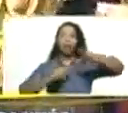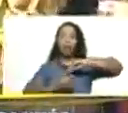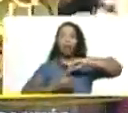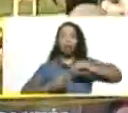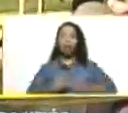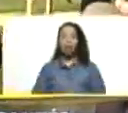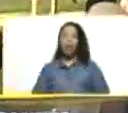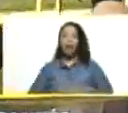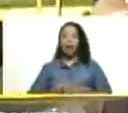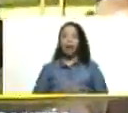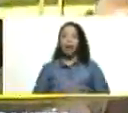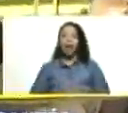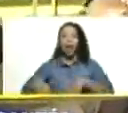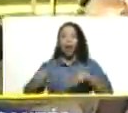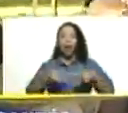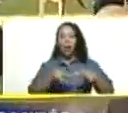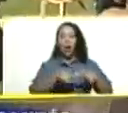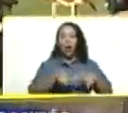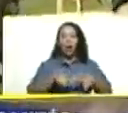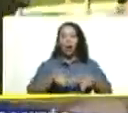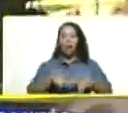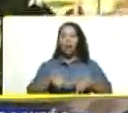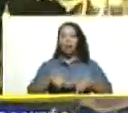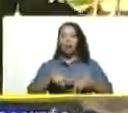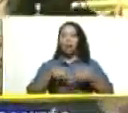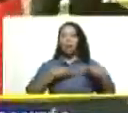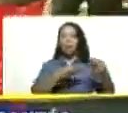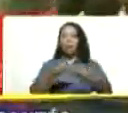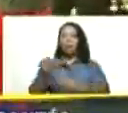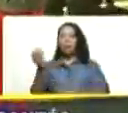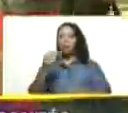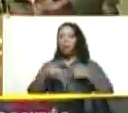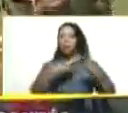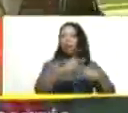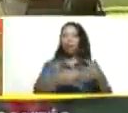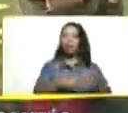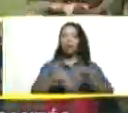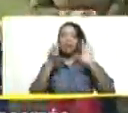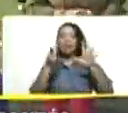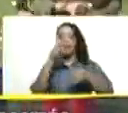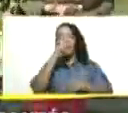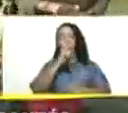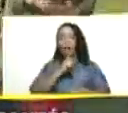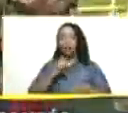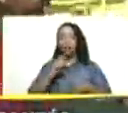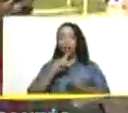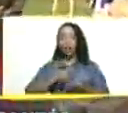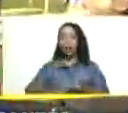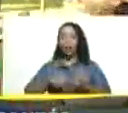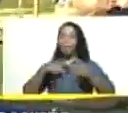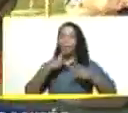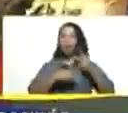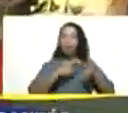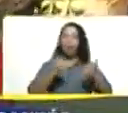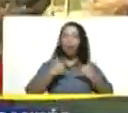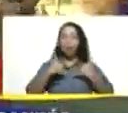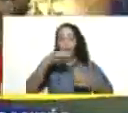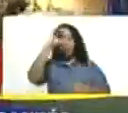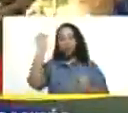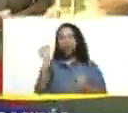Comités locales de abastecimiento producción, llegamos precisamente a 7 años produciendo,